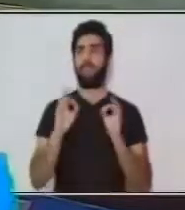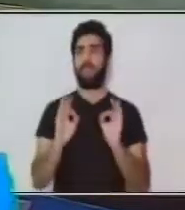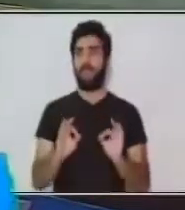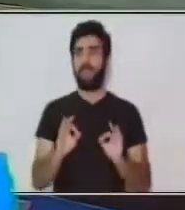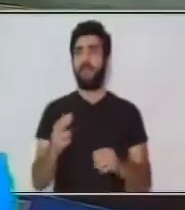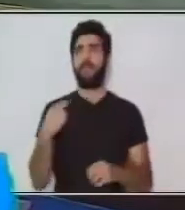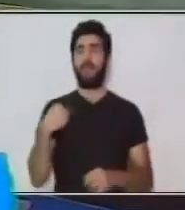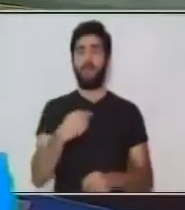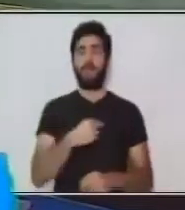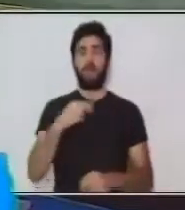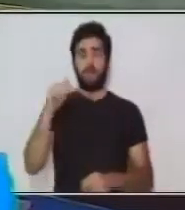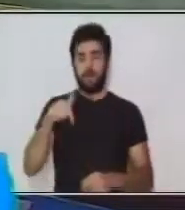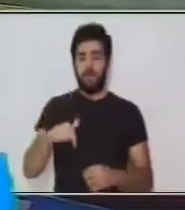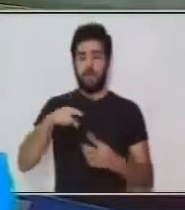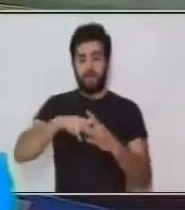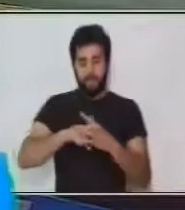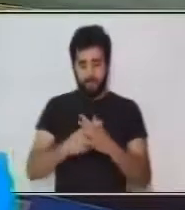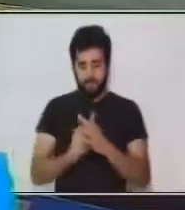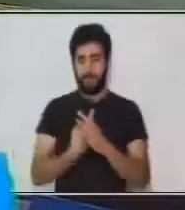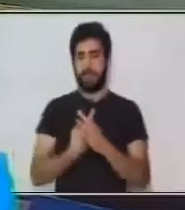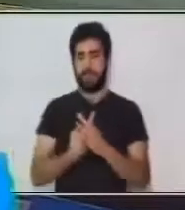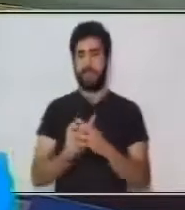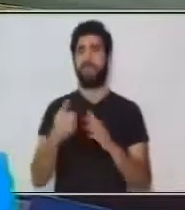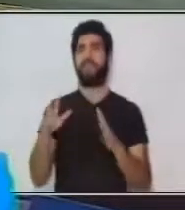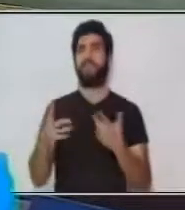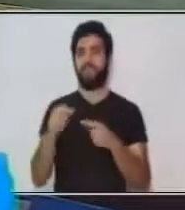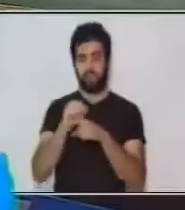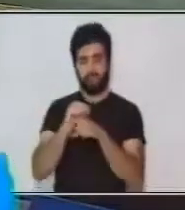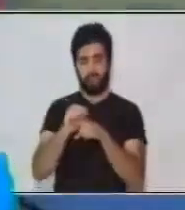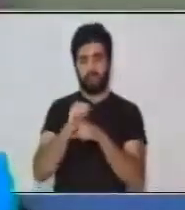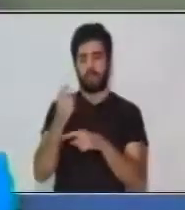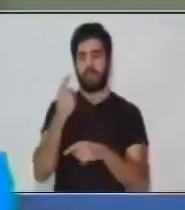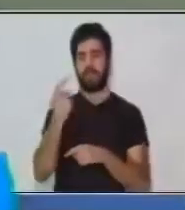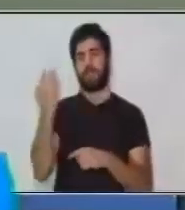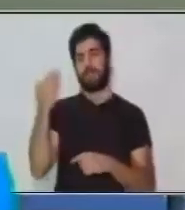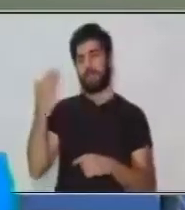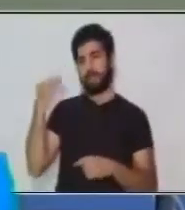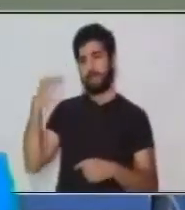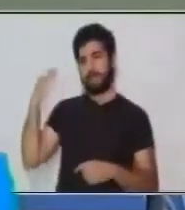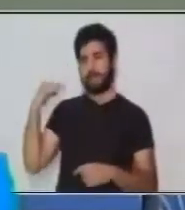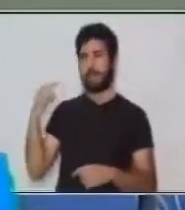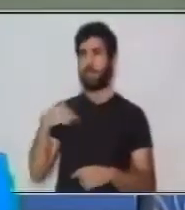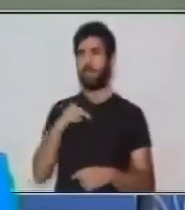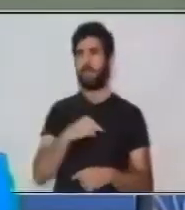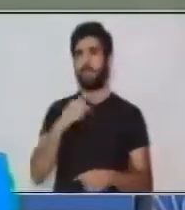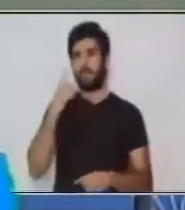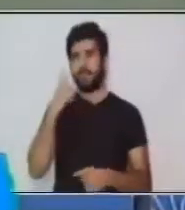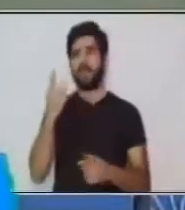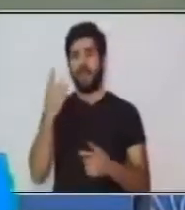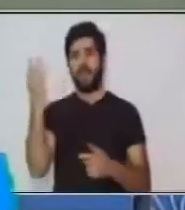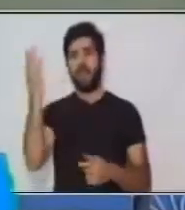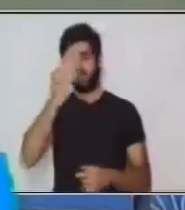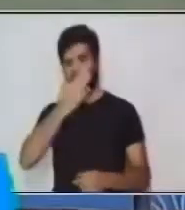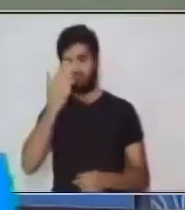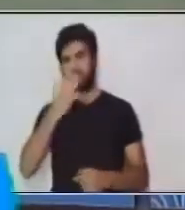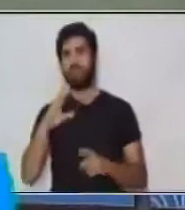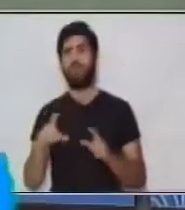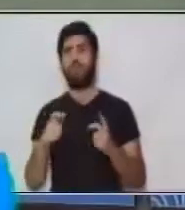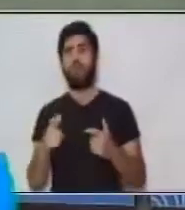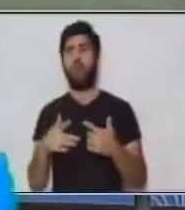entonces hacer un repaso antes de lo que hemos estado estudiando